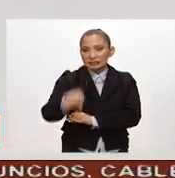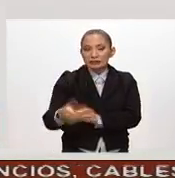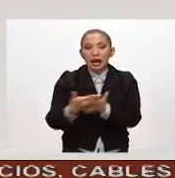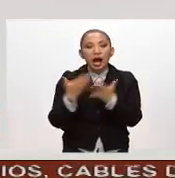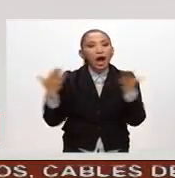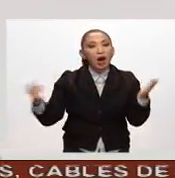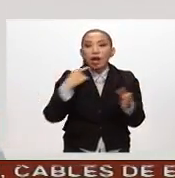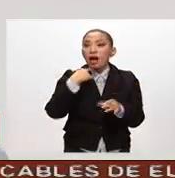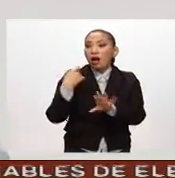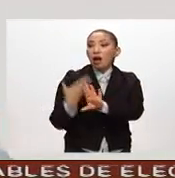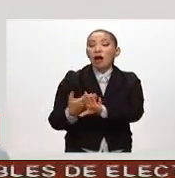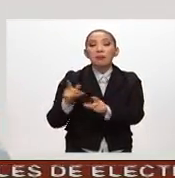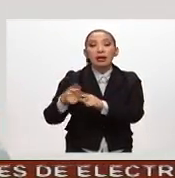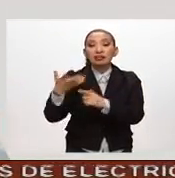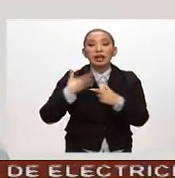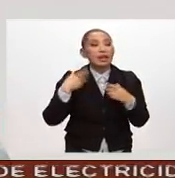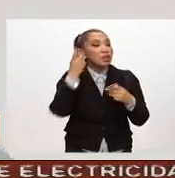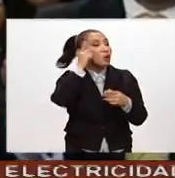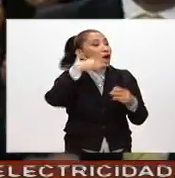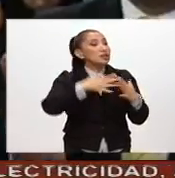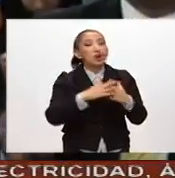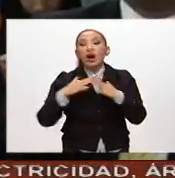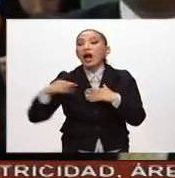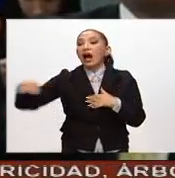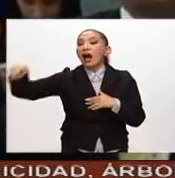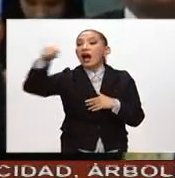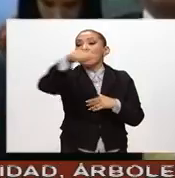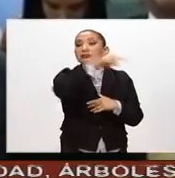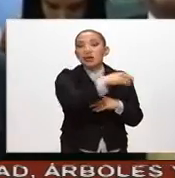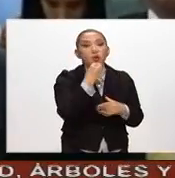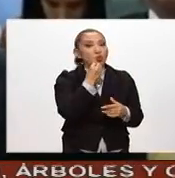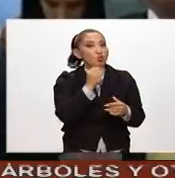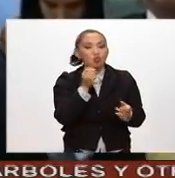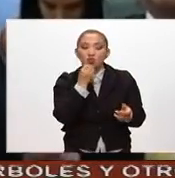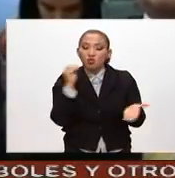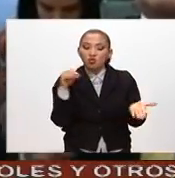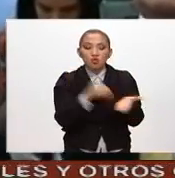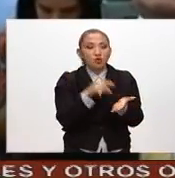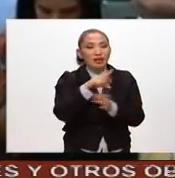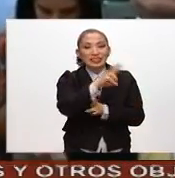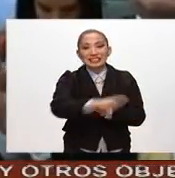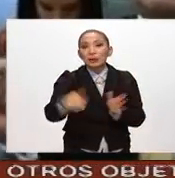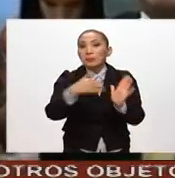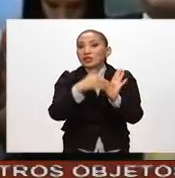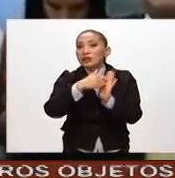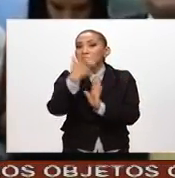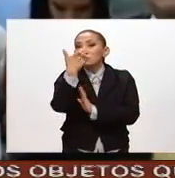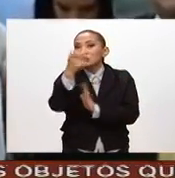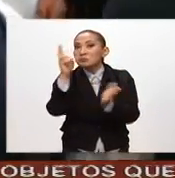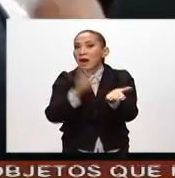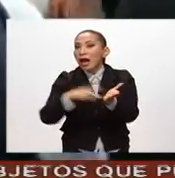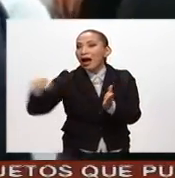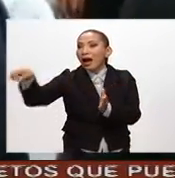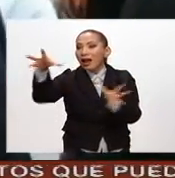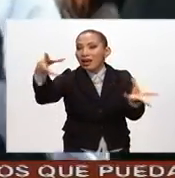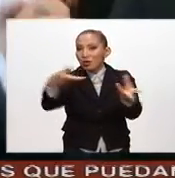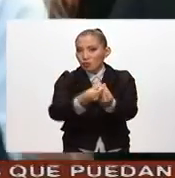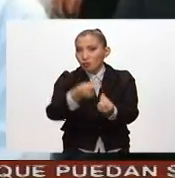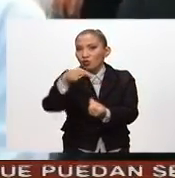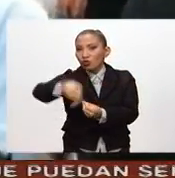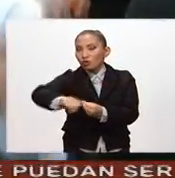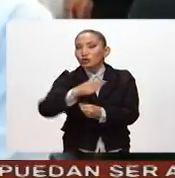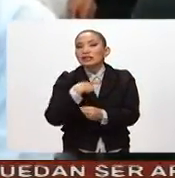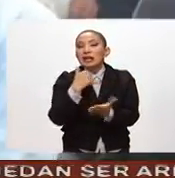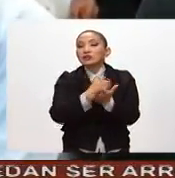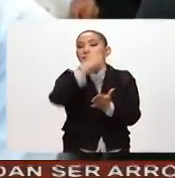Ahora lo acusa de poseer propiedades no declaradas con un valor estimado de 300 millones de pesos, ubicadas estas propiedades